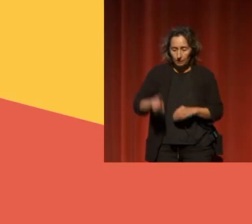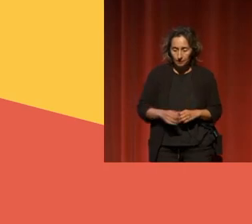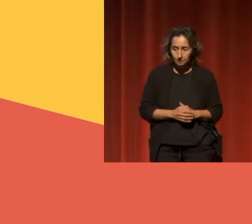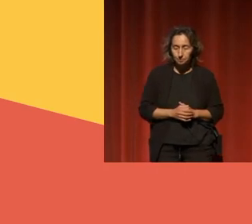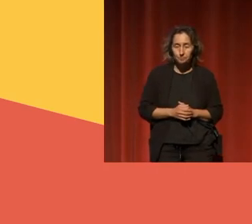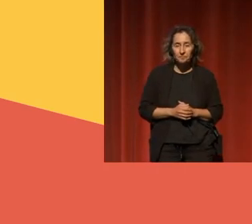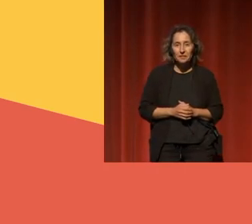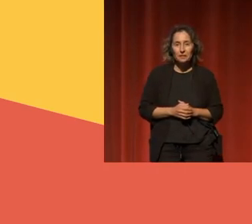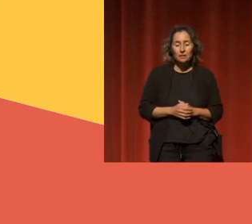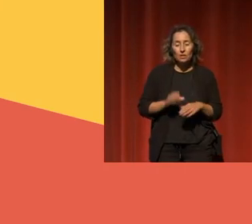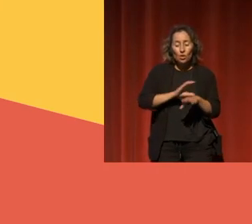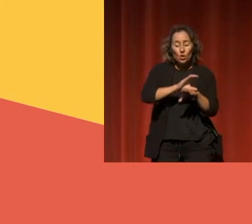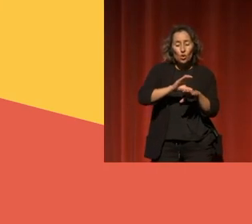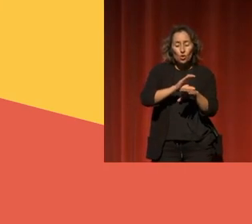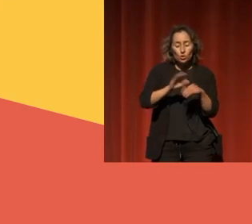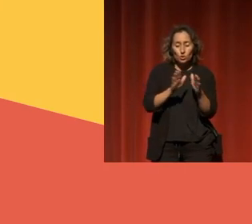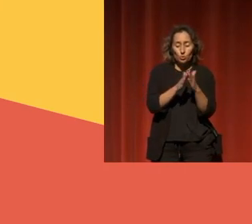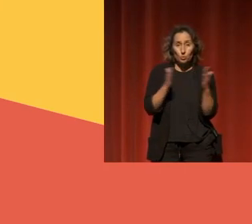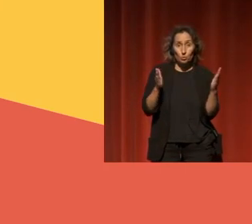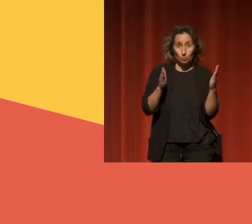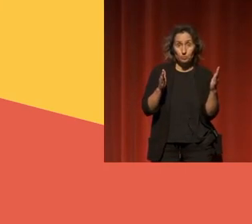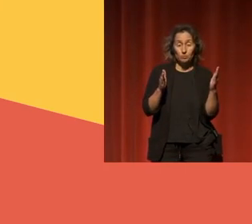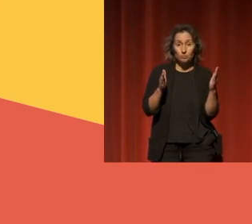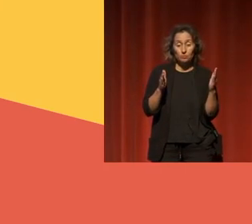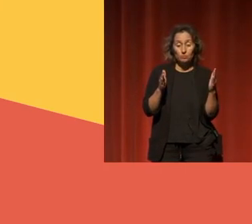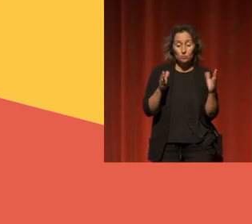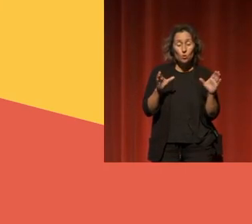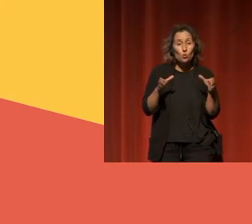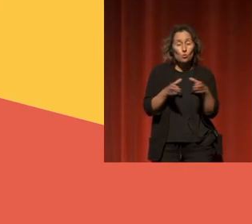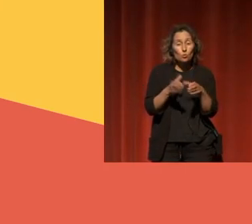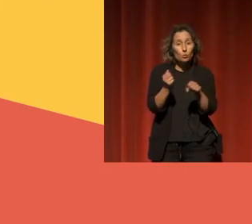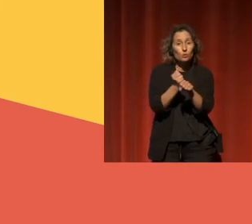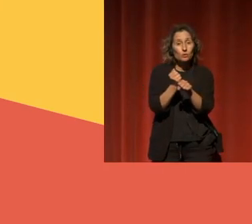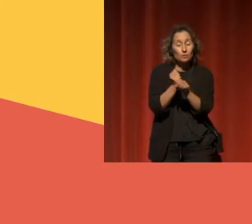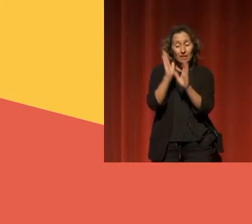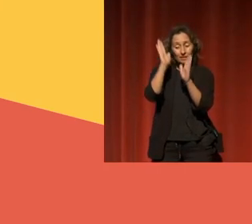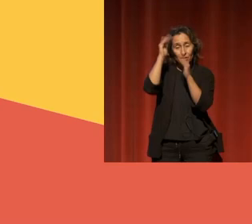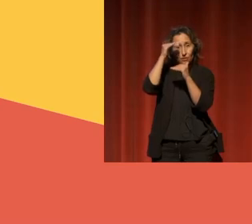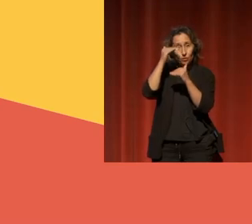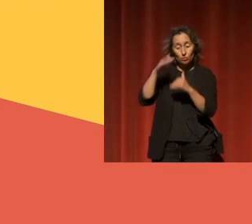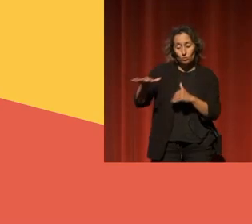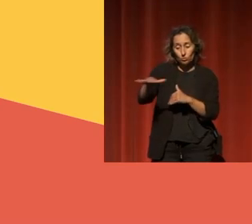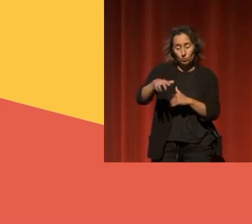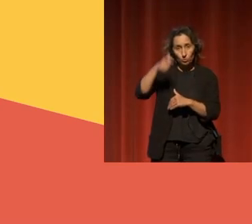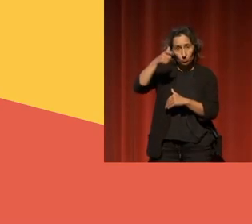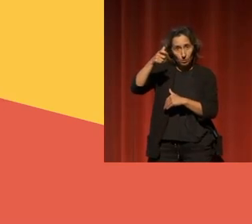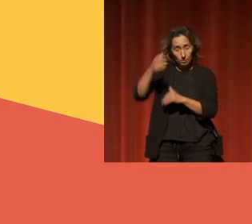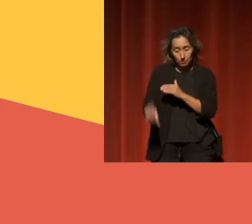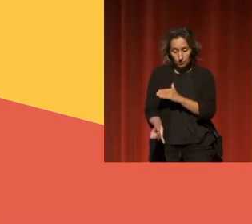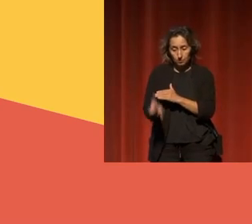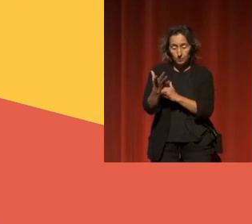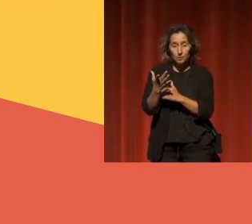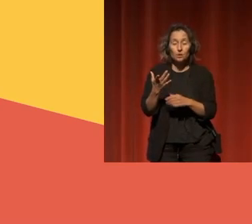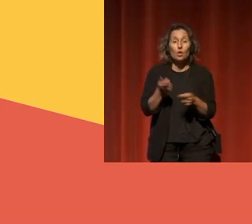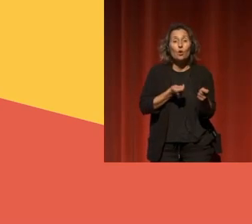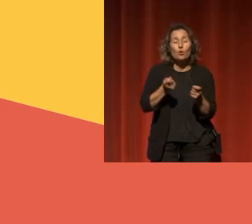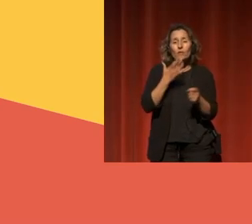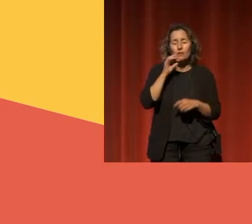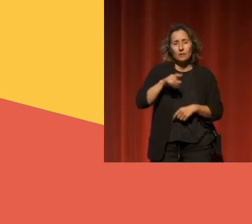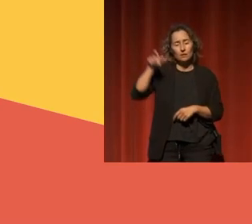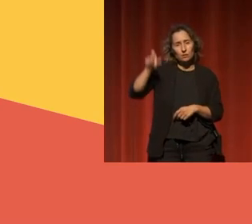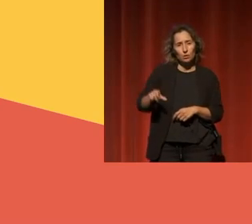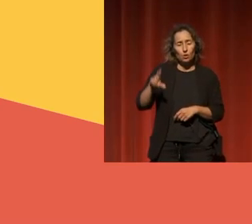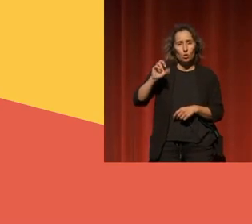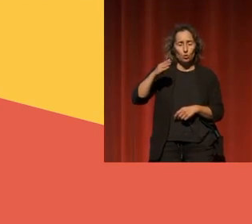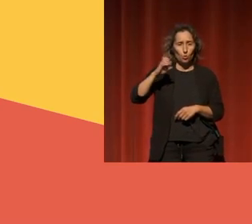bibliotecaria ha creado un grupo de trabajo sobre el plan de atención al medio rural que coordina Roberto Soto con el